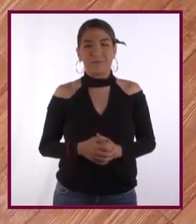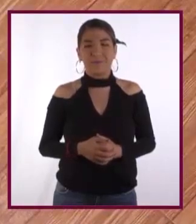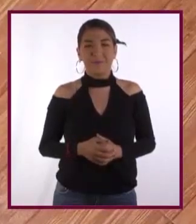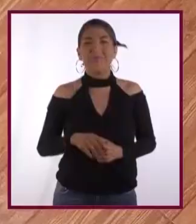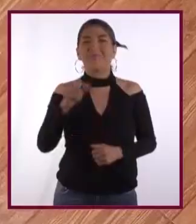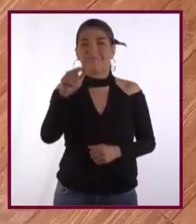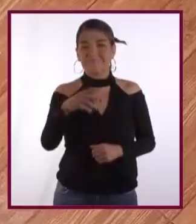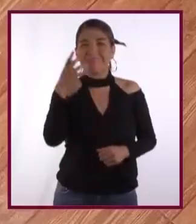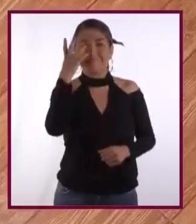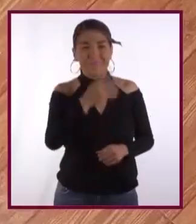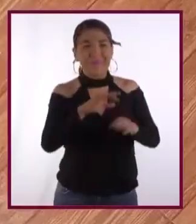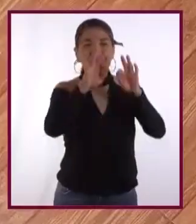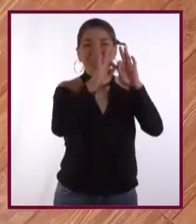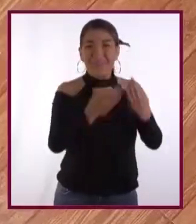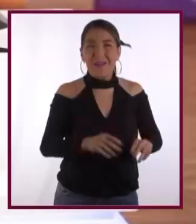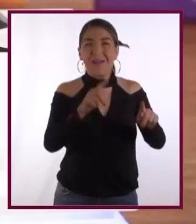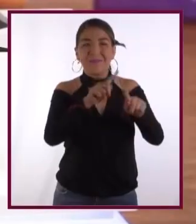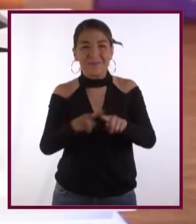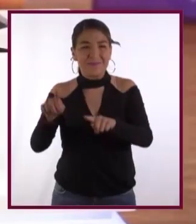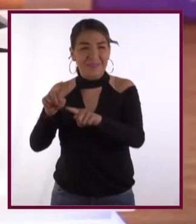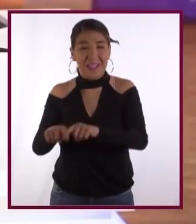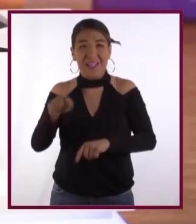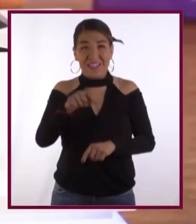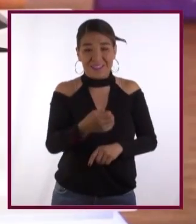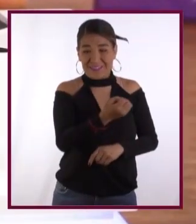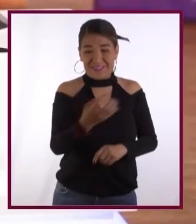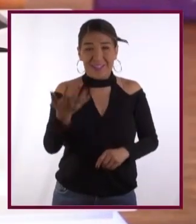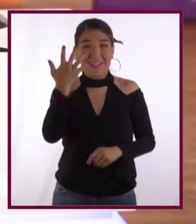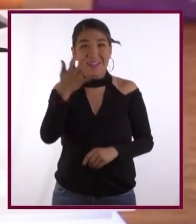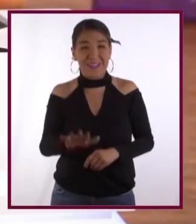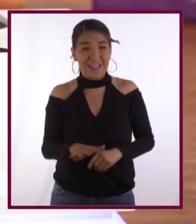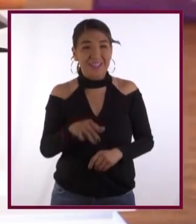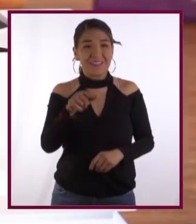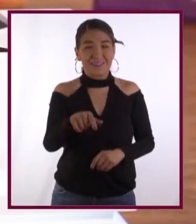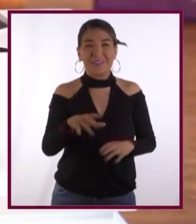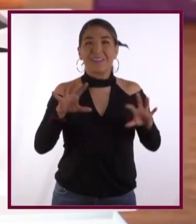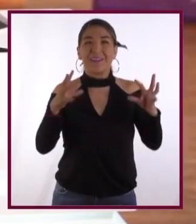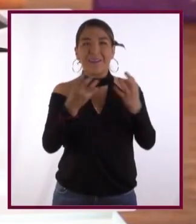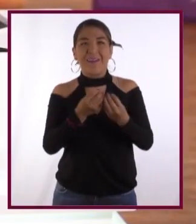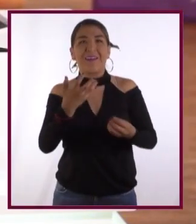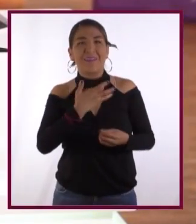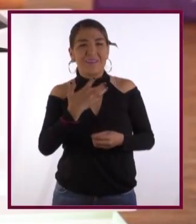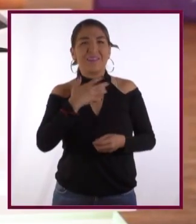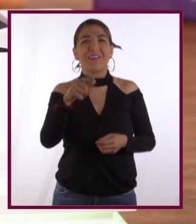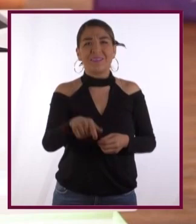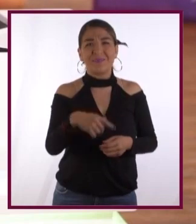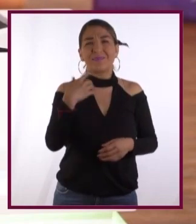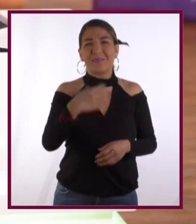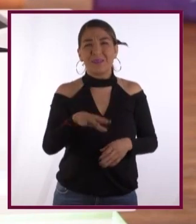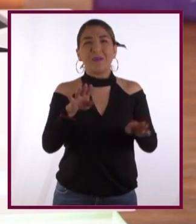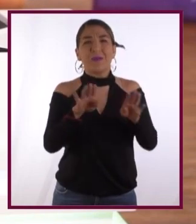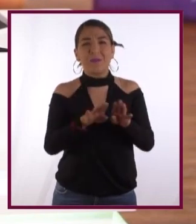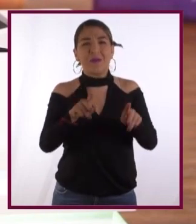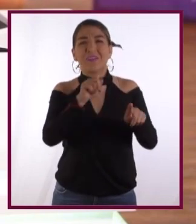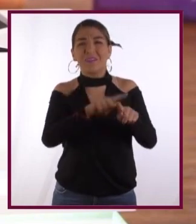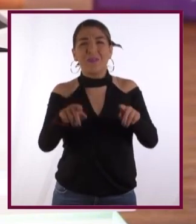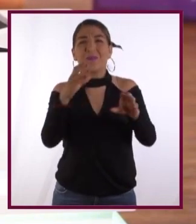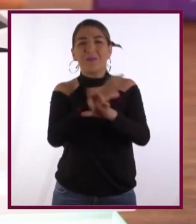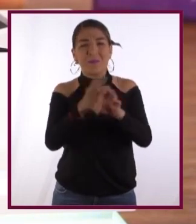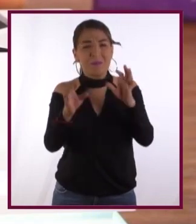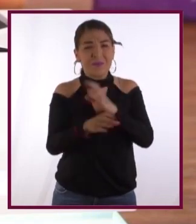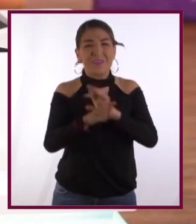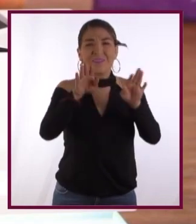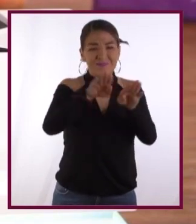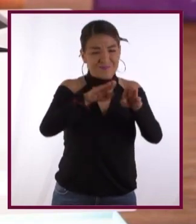En favor a la verdad, Ernesto, se podrían armar muchas figuras con estas 10 piezas que tenemos, ¿eh? Podríamos pasarnos aquí un buen rato armando